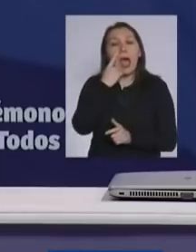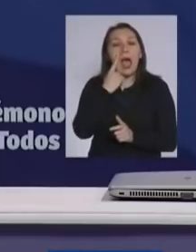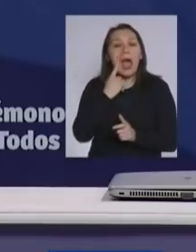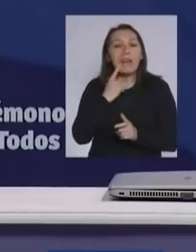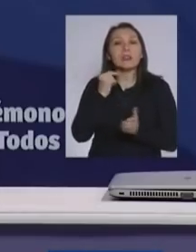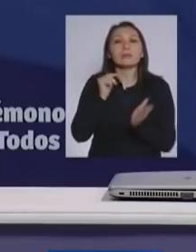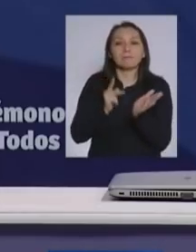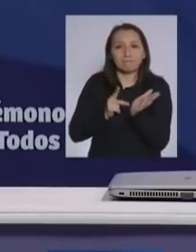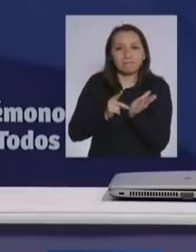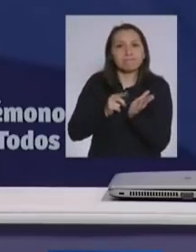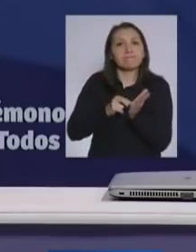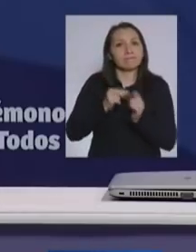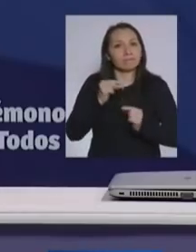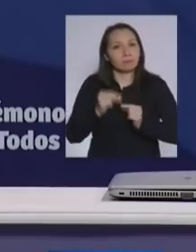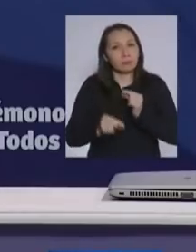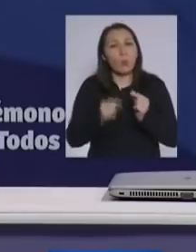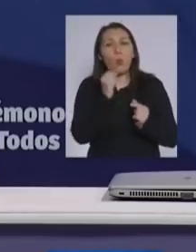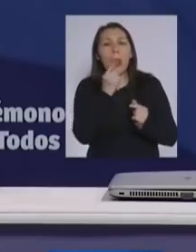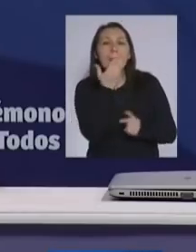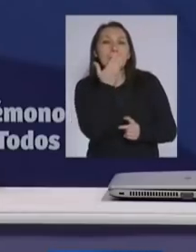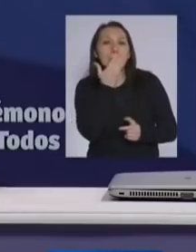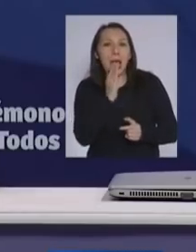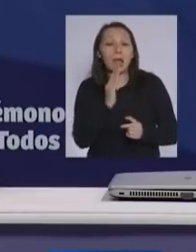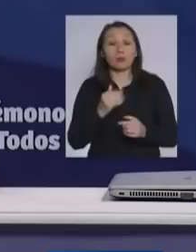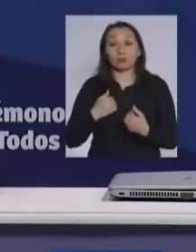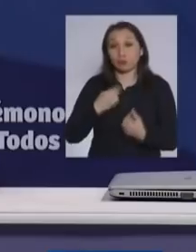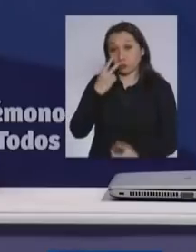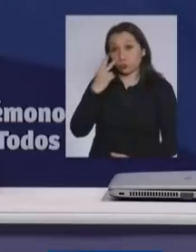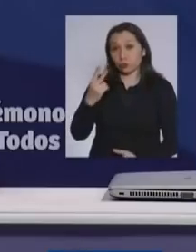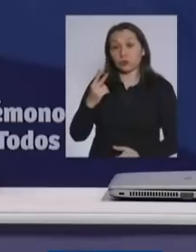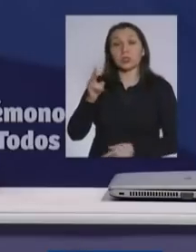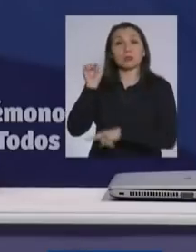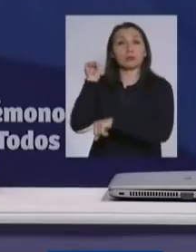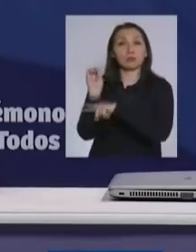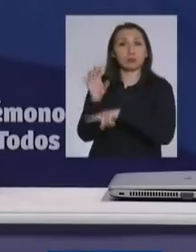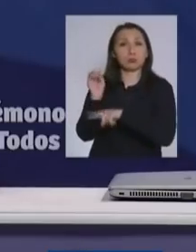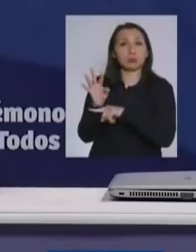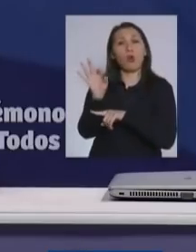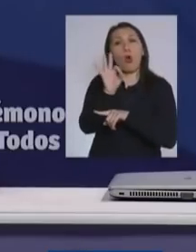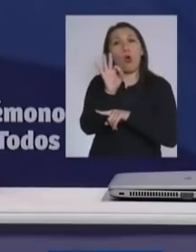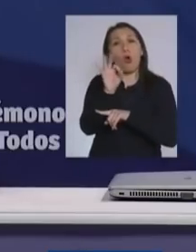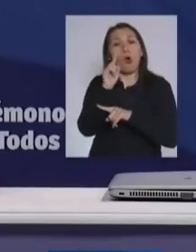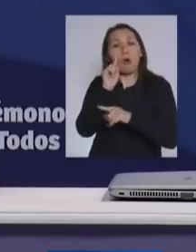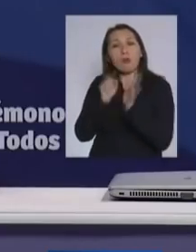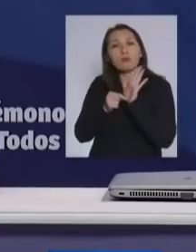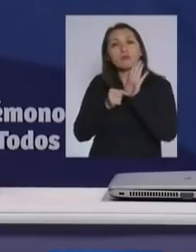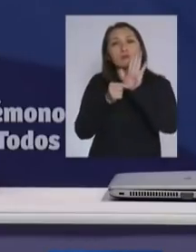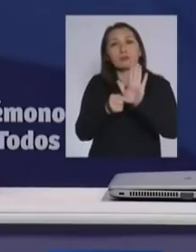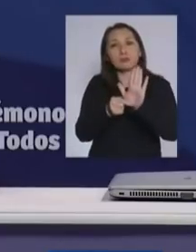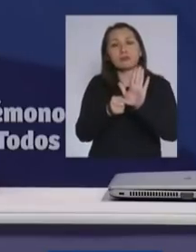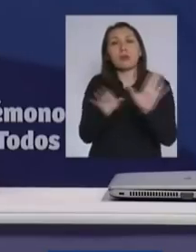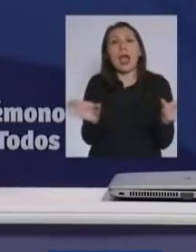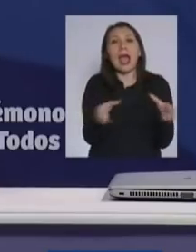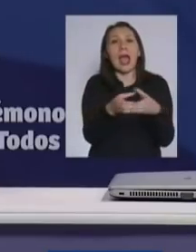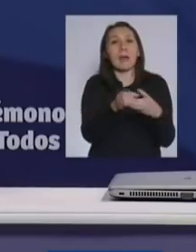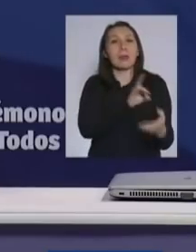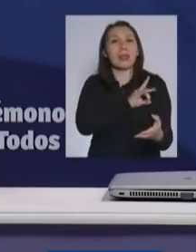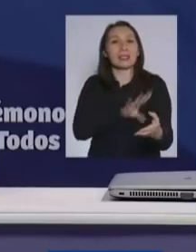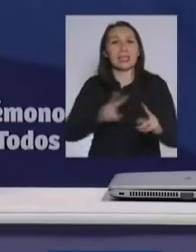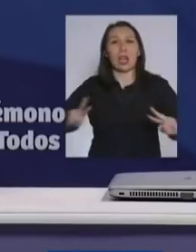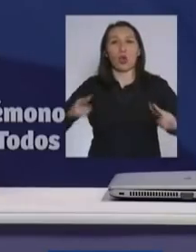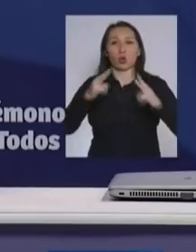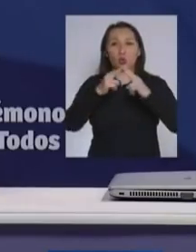tomando las medidas adecuadas. Vi la presentación o el inserto de la Cámara Chilena de la